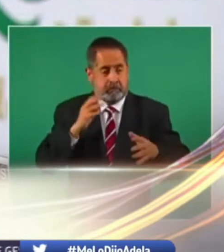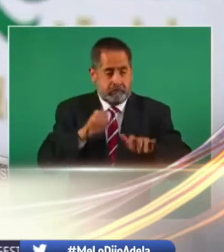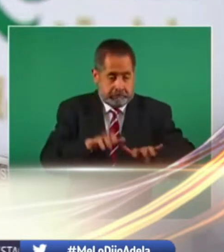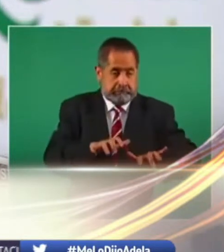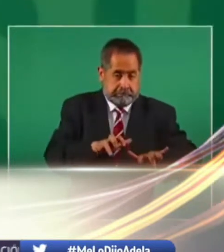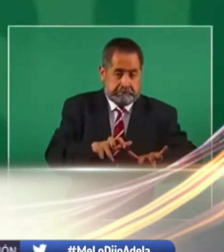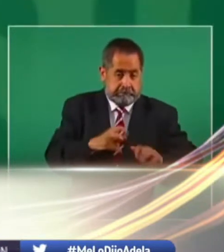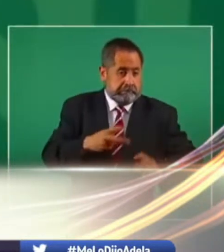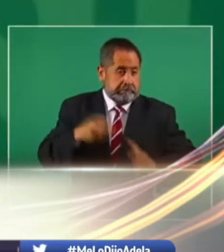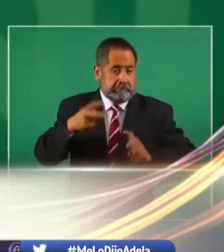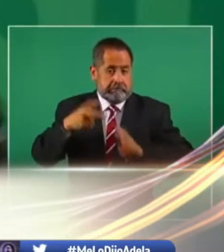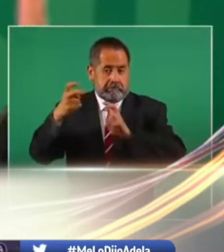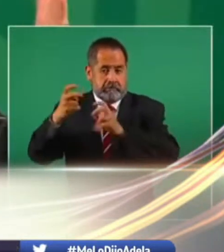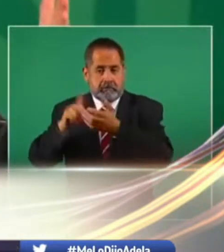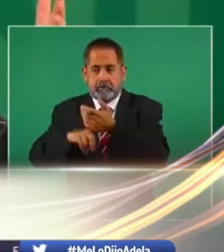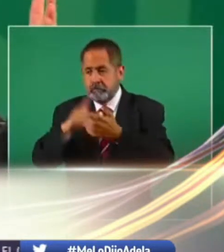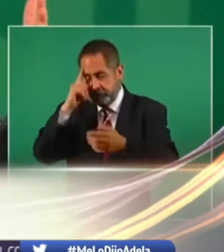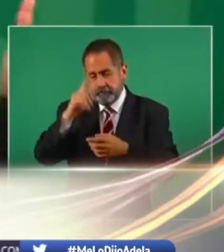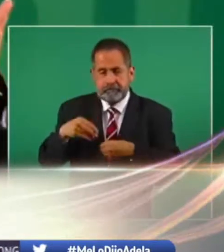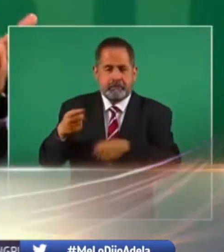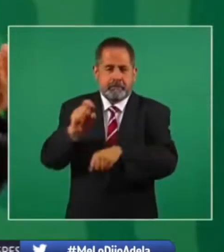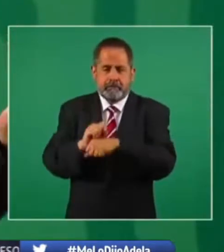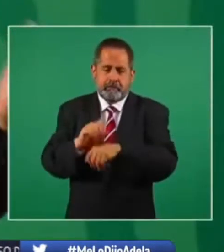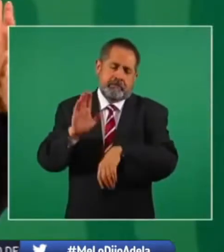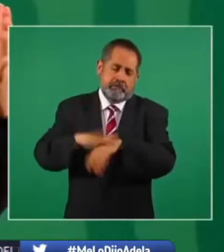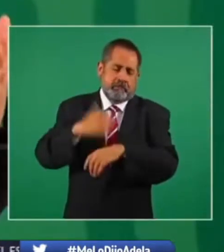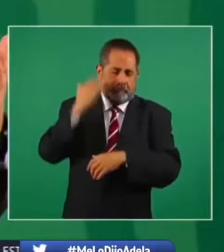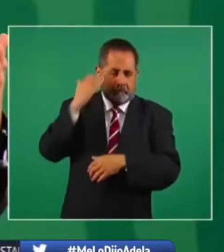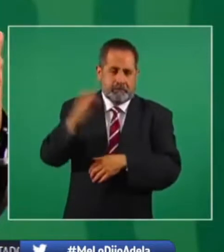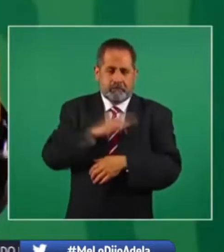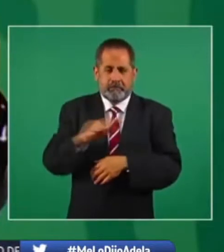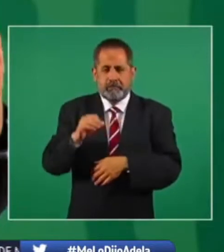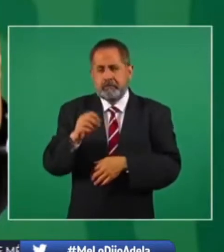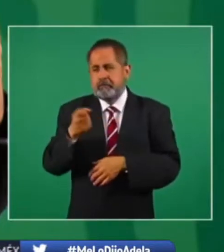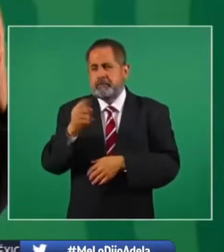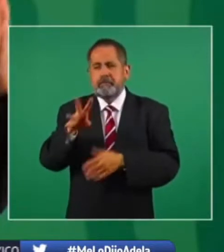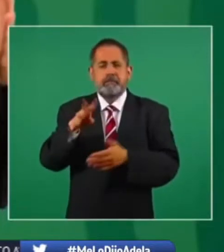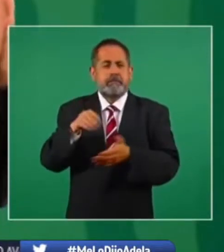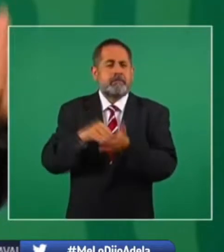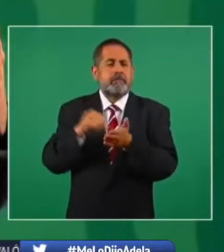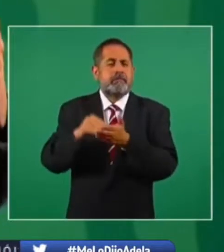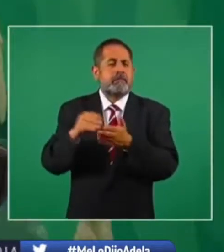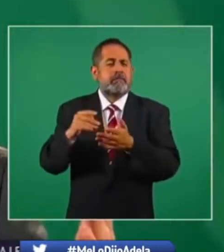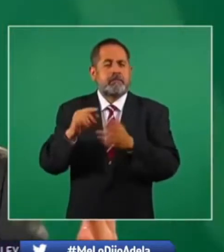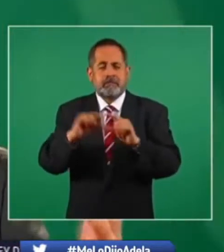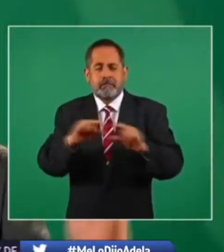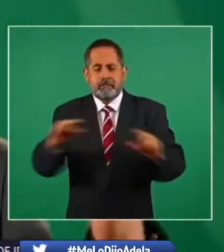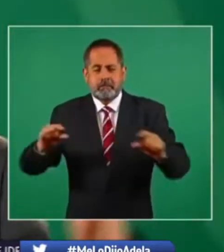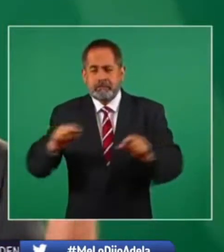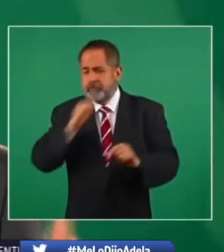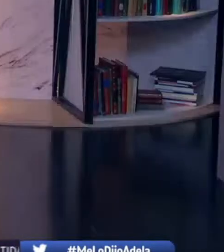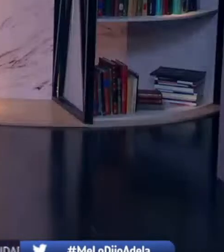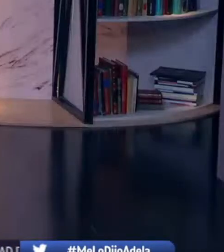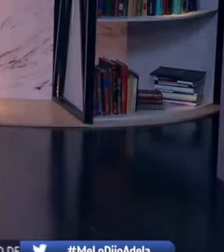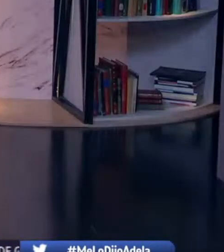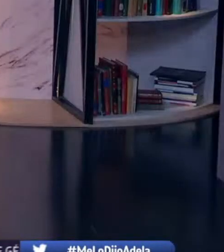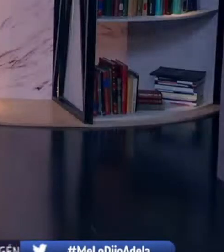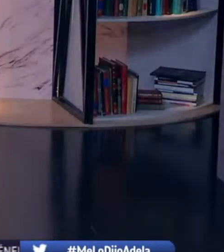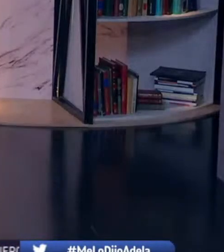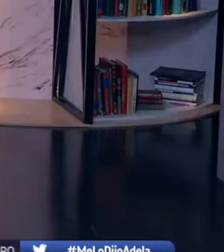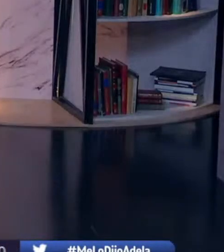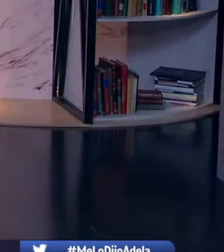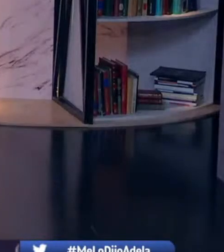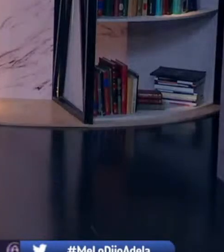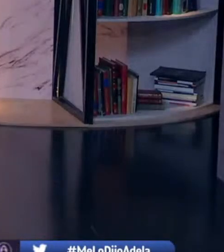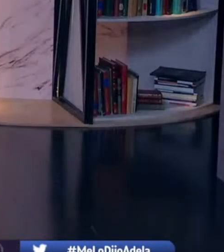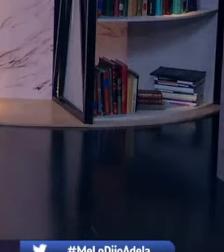millones por semana, la brecha ya es de cerca de 19,5 millones de dosis, pero es una brecha de